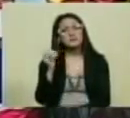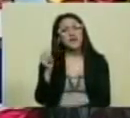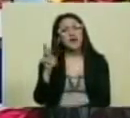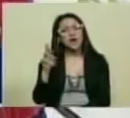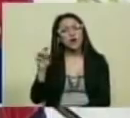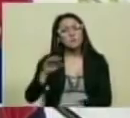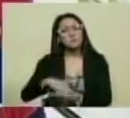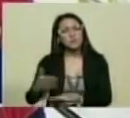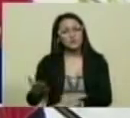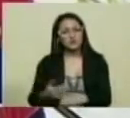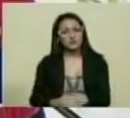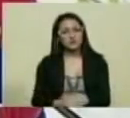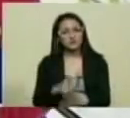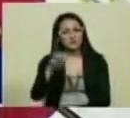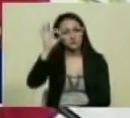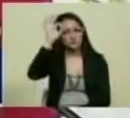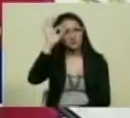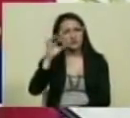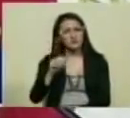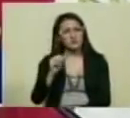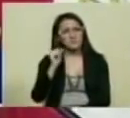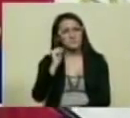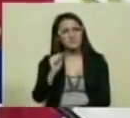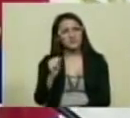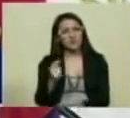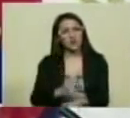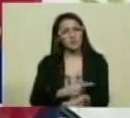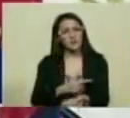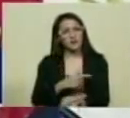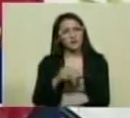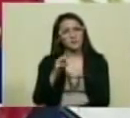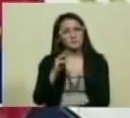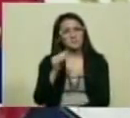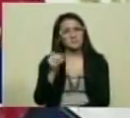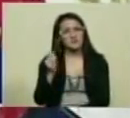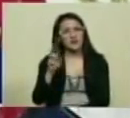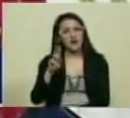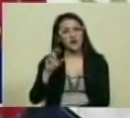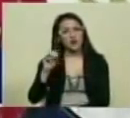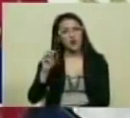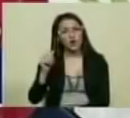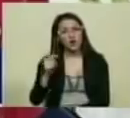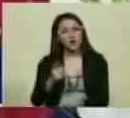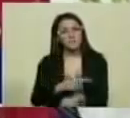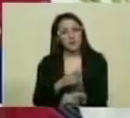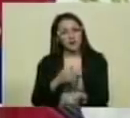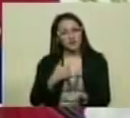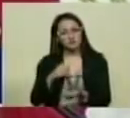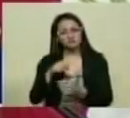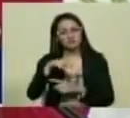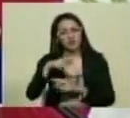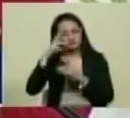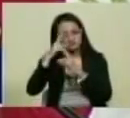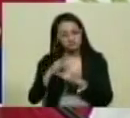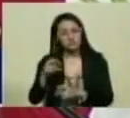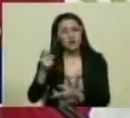dije: usted no sabe, mi teniente, que mataron a unos hermanos Piaroa. Yo quiero saltar por ellos en reconocimiento a los hermanos